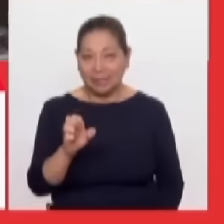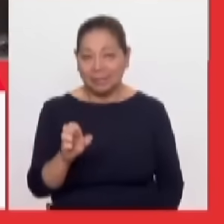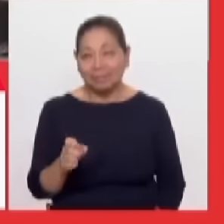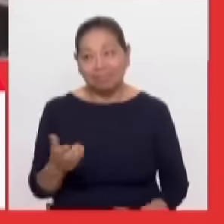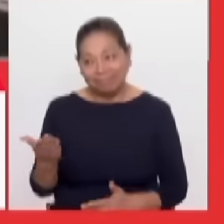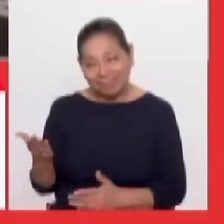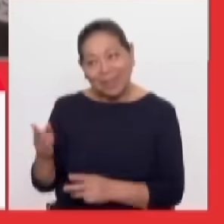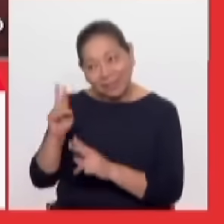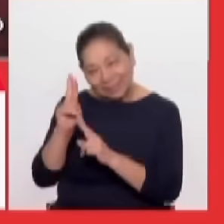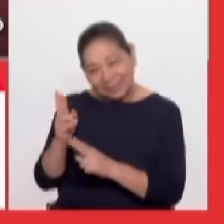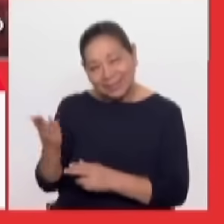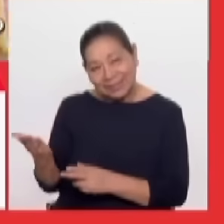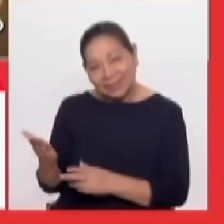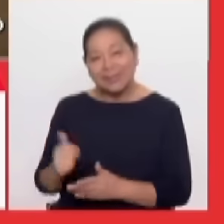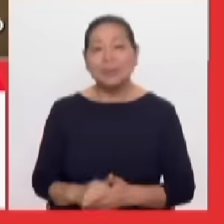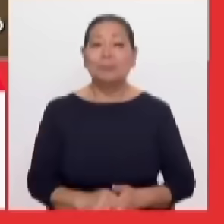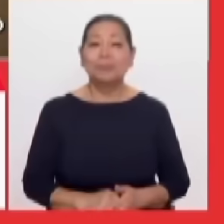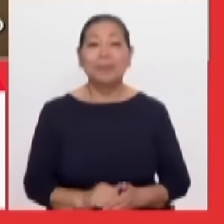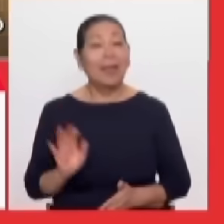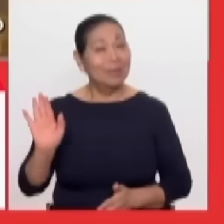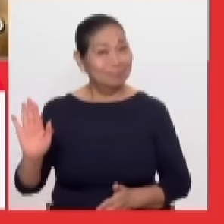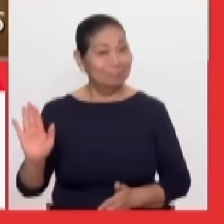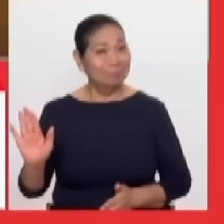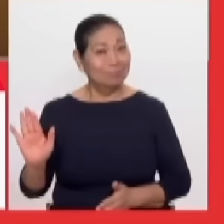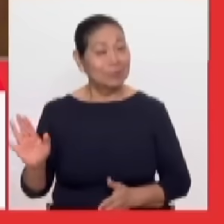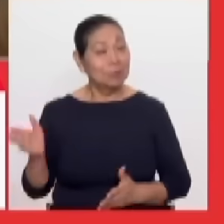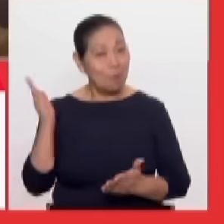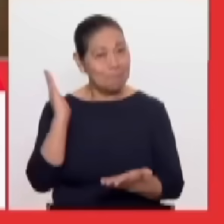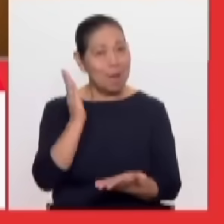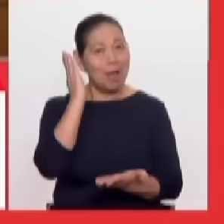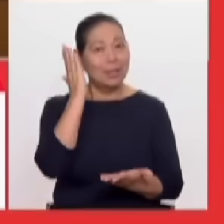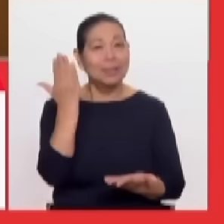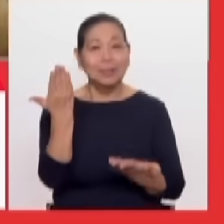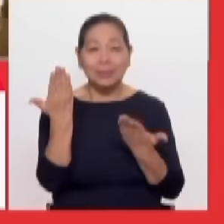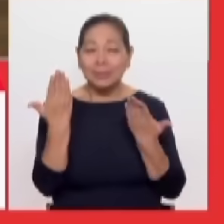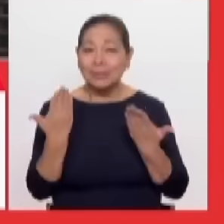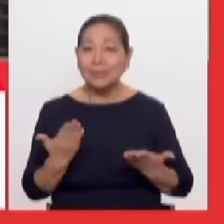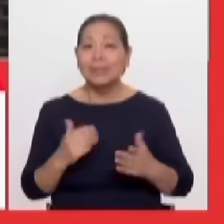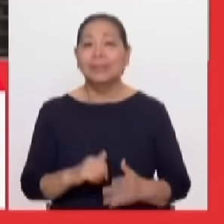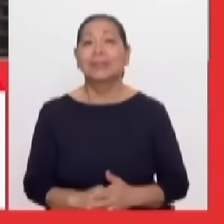permite, ella tuvo que tomar decisiones